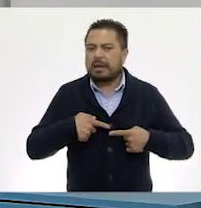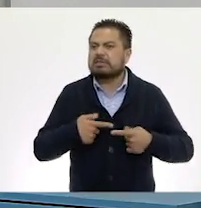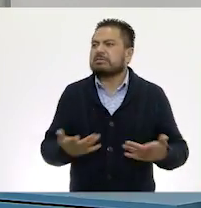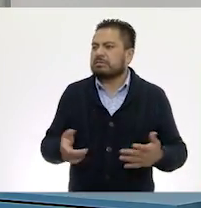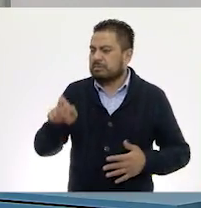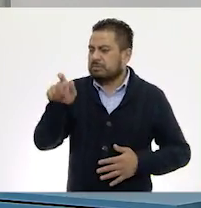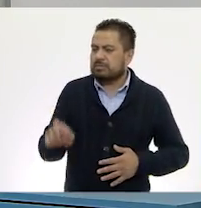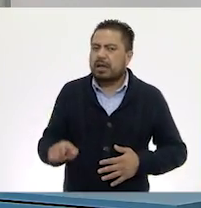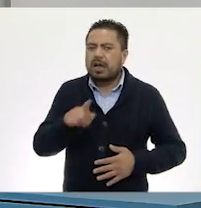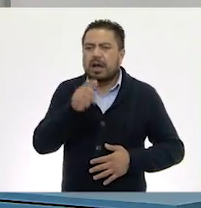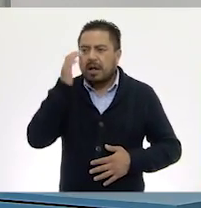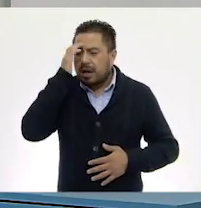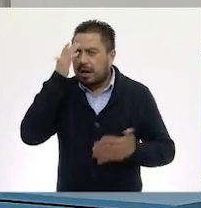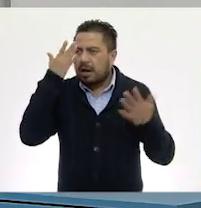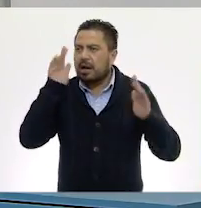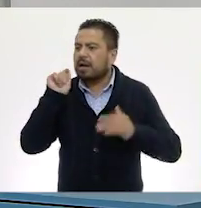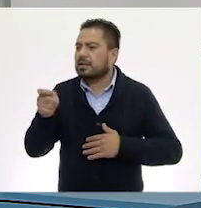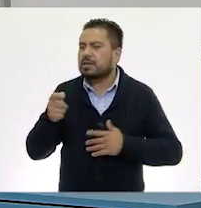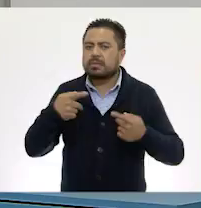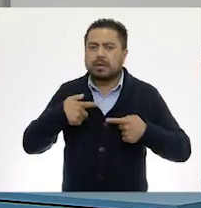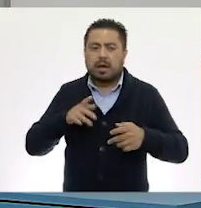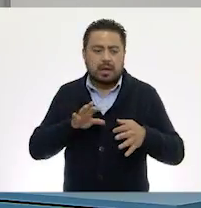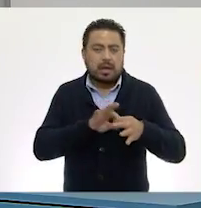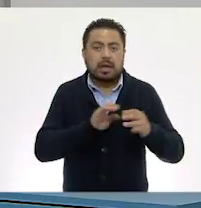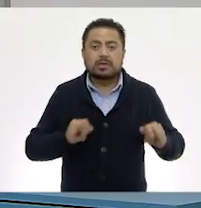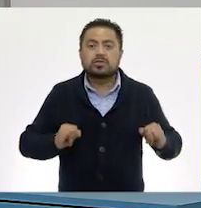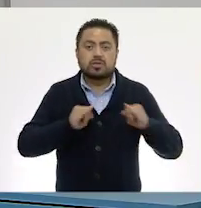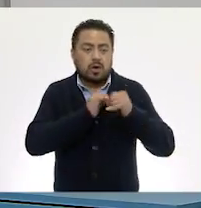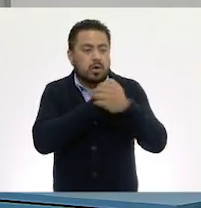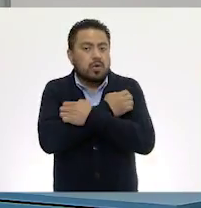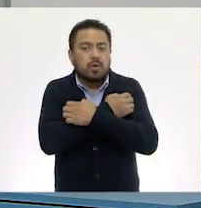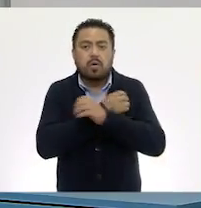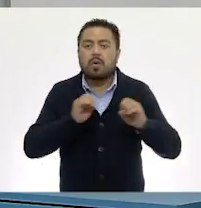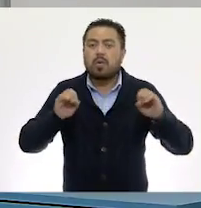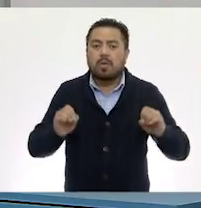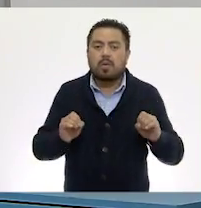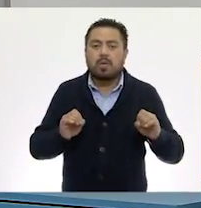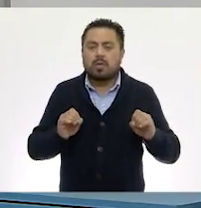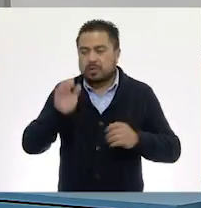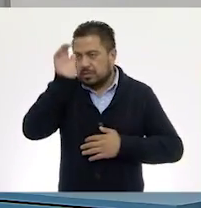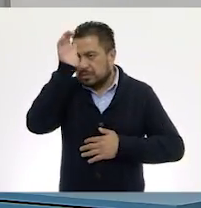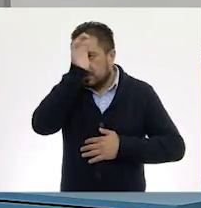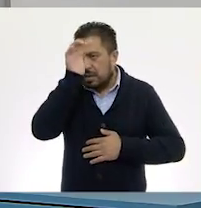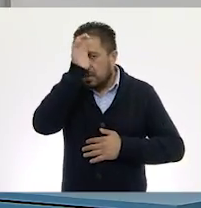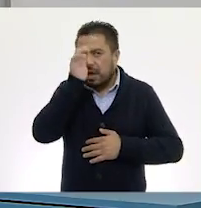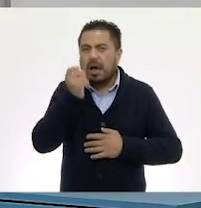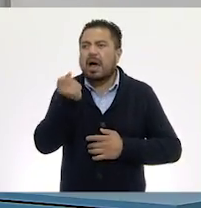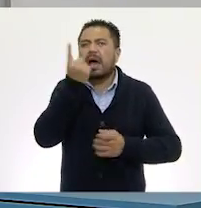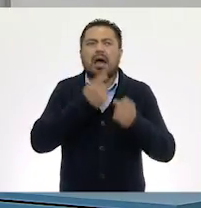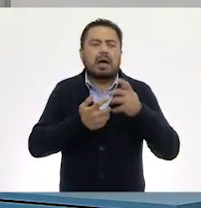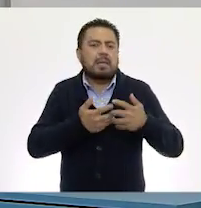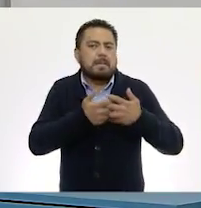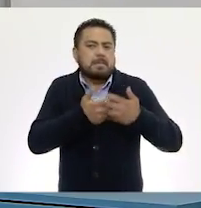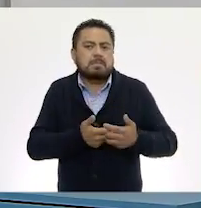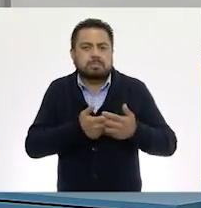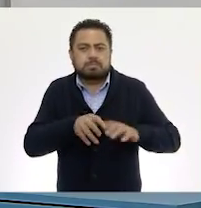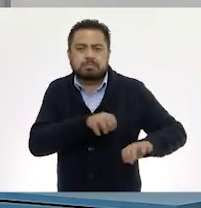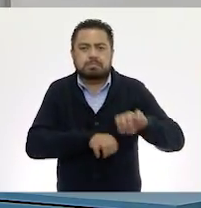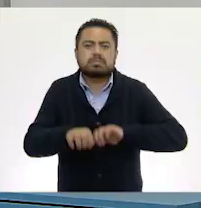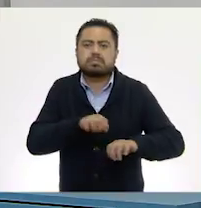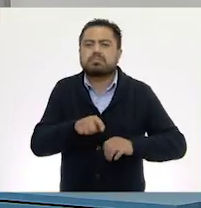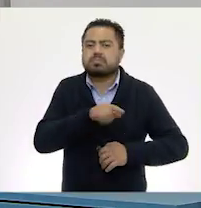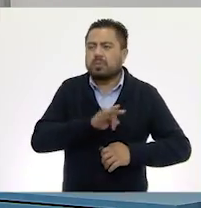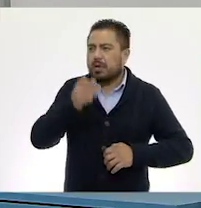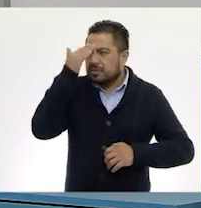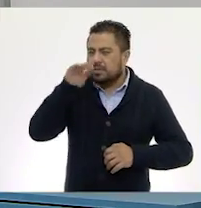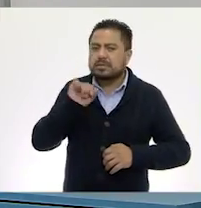persona. Y vamos a conocer si esa persona pertenece a una institución educativa, científica o alguna empresa. También podemos